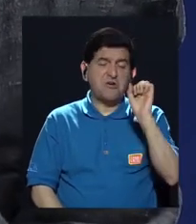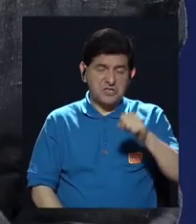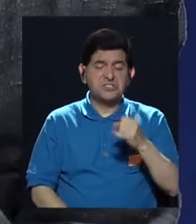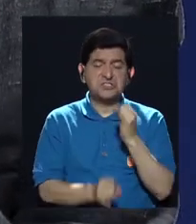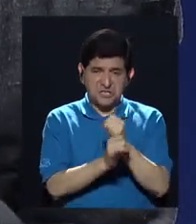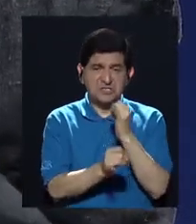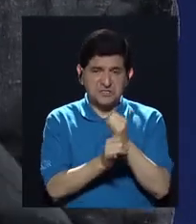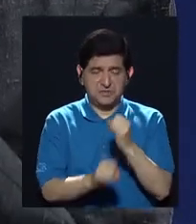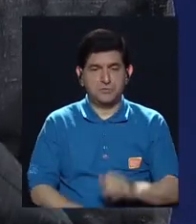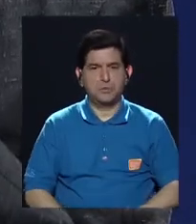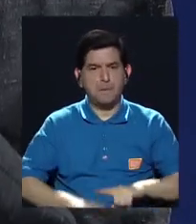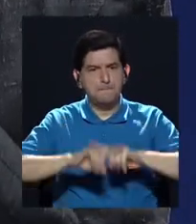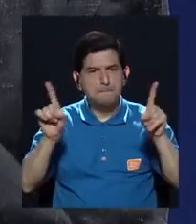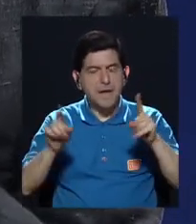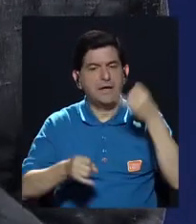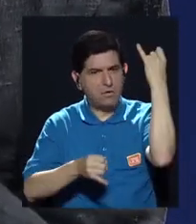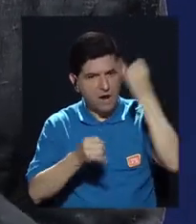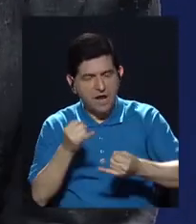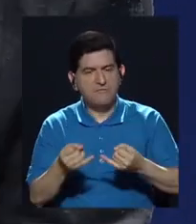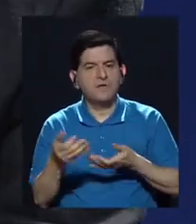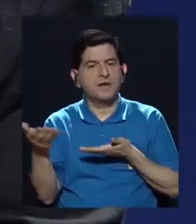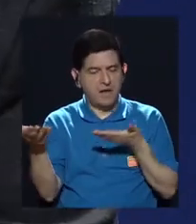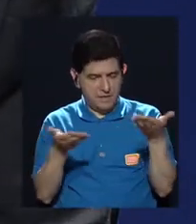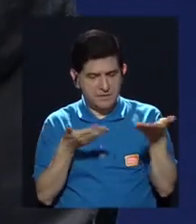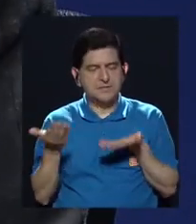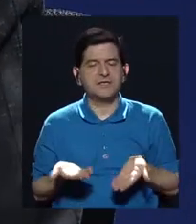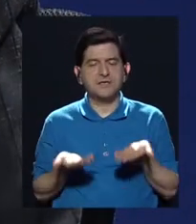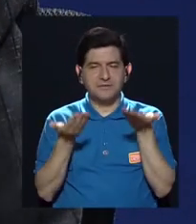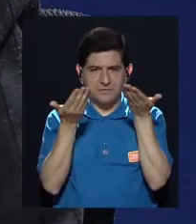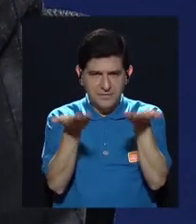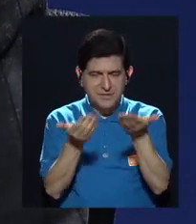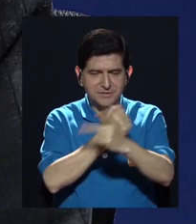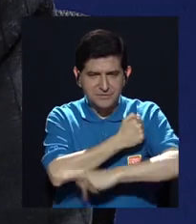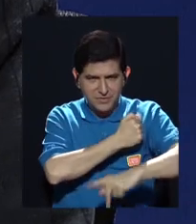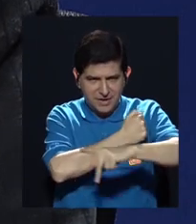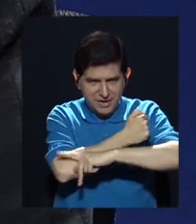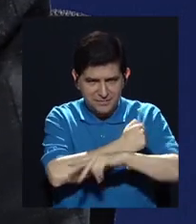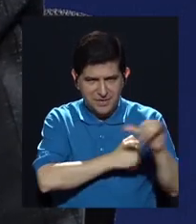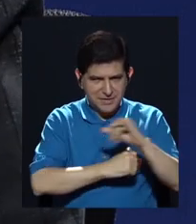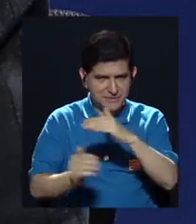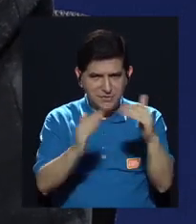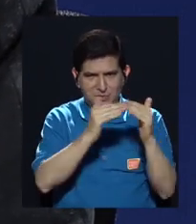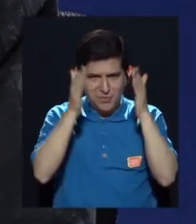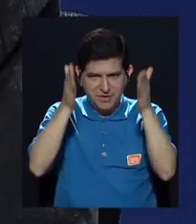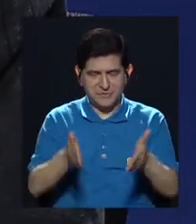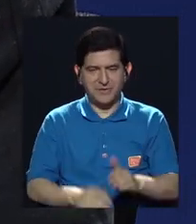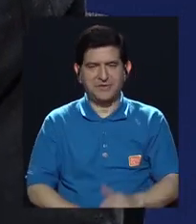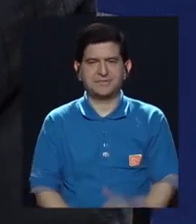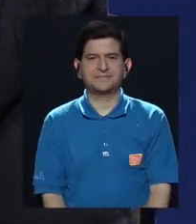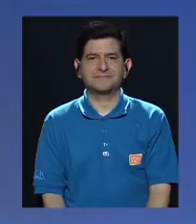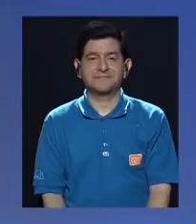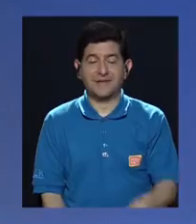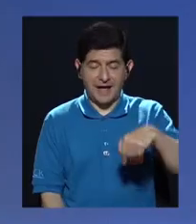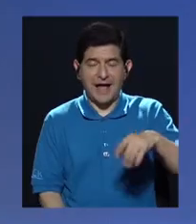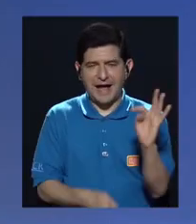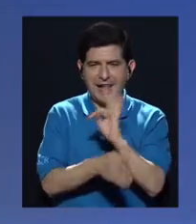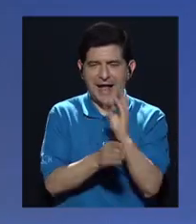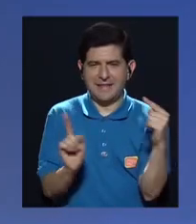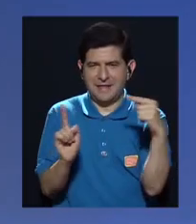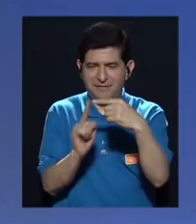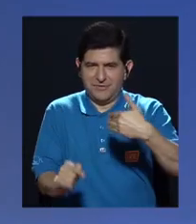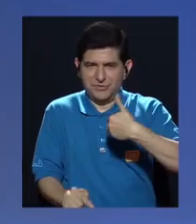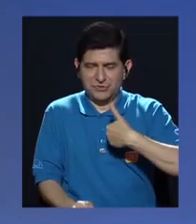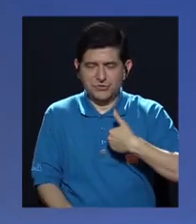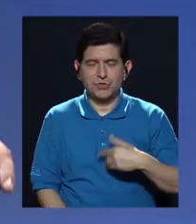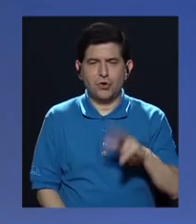estas instituciones, pero a fin y a cabo le sirven al país y le sirven a la ciudadanía. Hemos hecho Televisión con Sentido